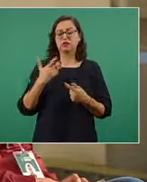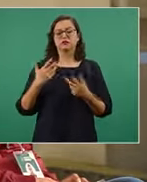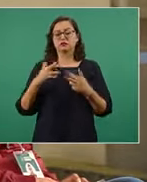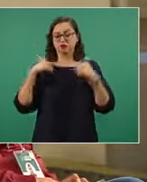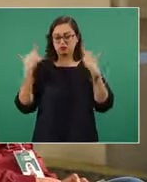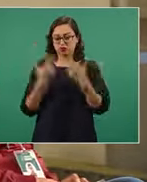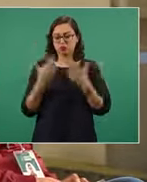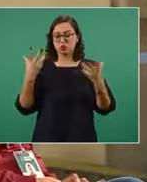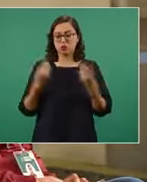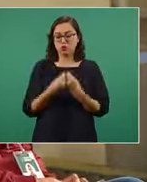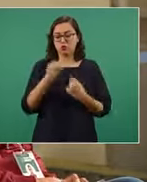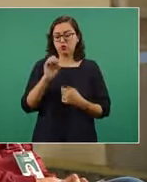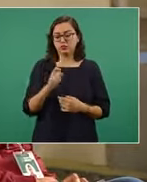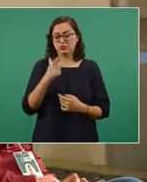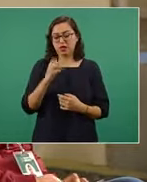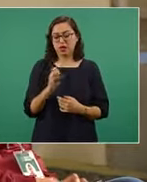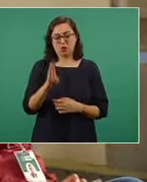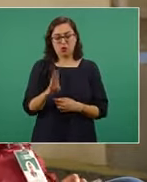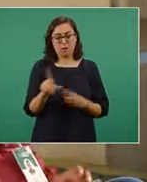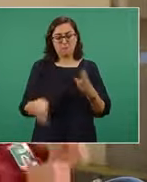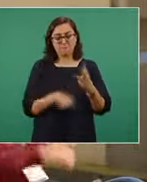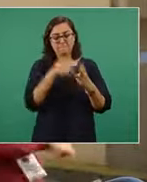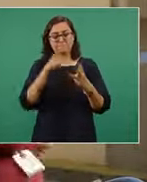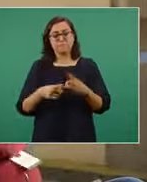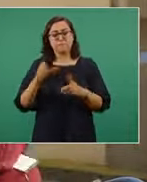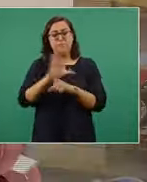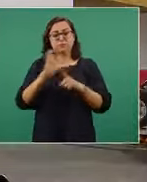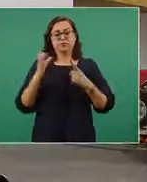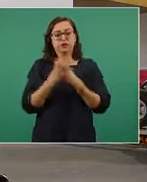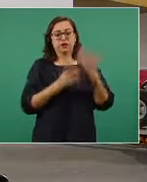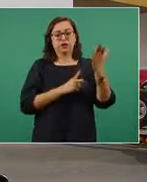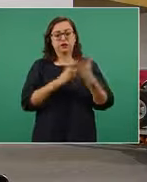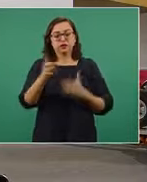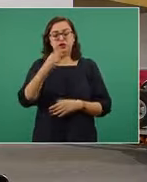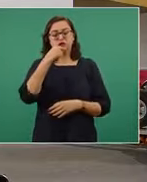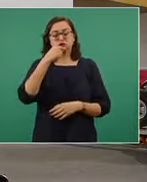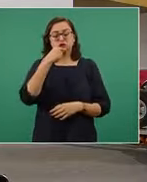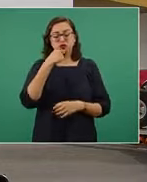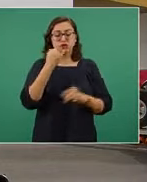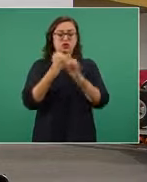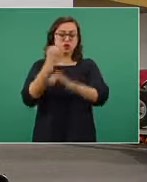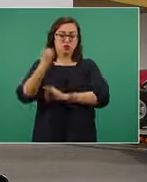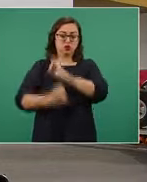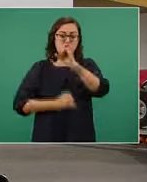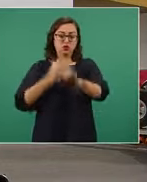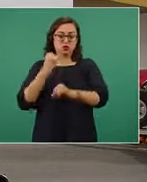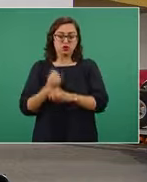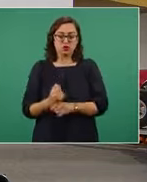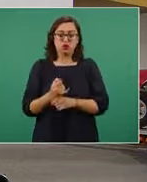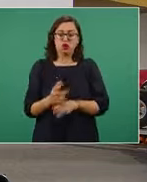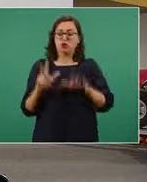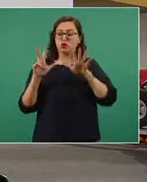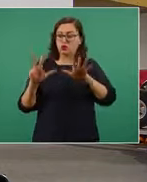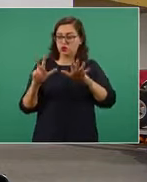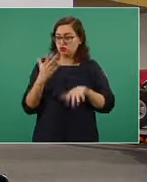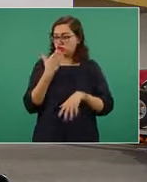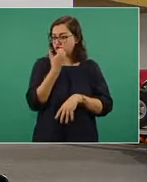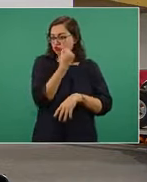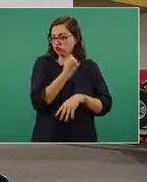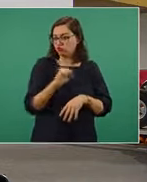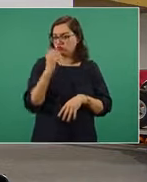la Secretaría de Gobernación, así como con el Comité de los Derechos del Niño, órgano internacional compuesto por 18 expertos